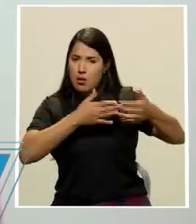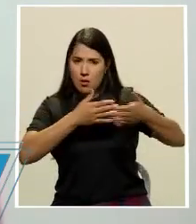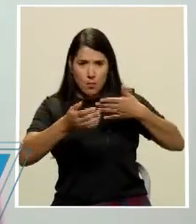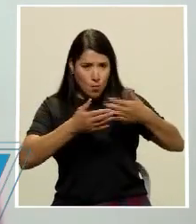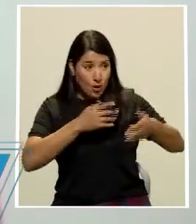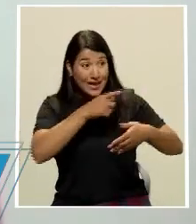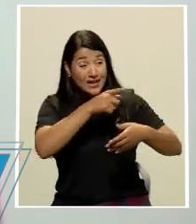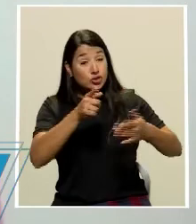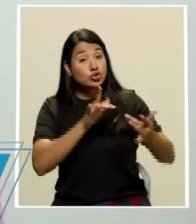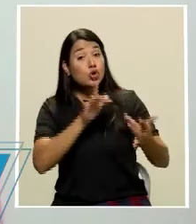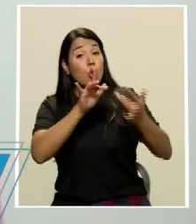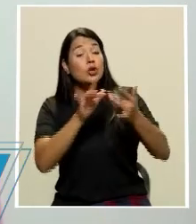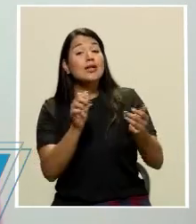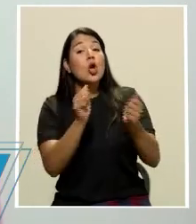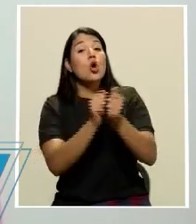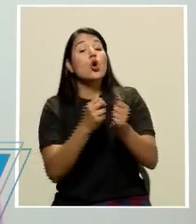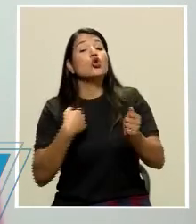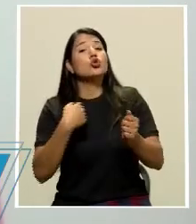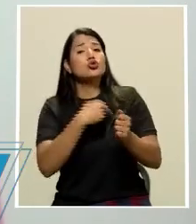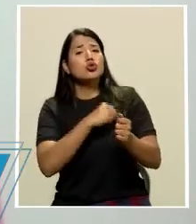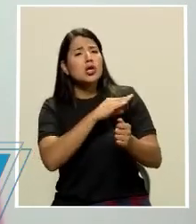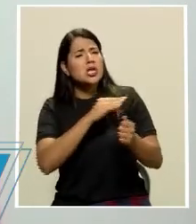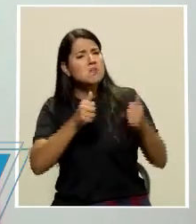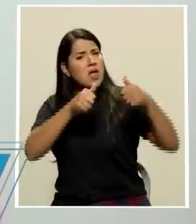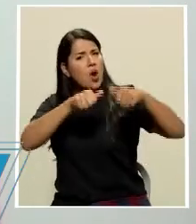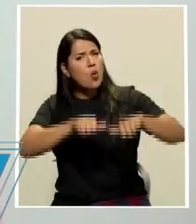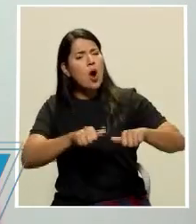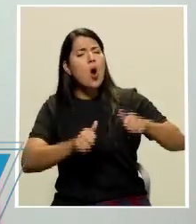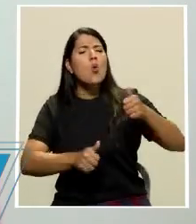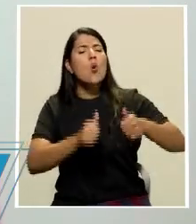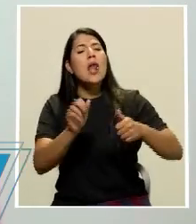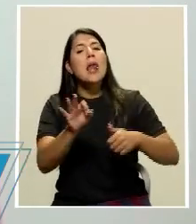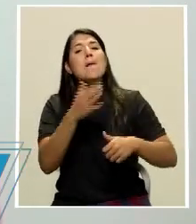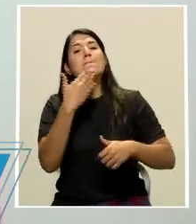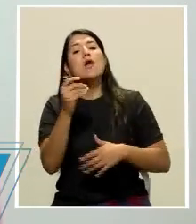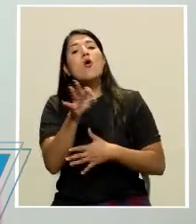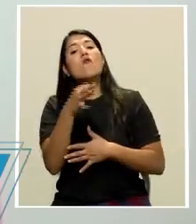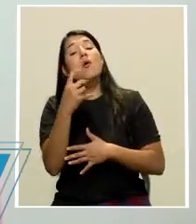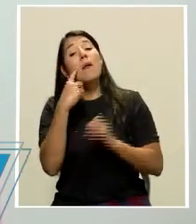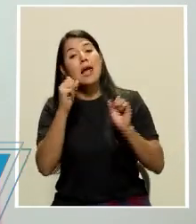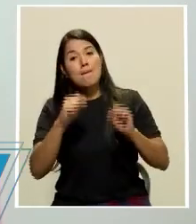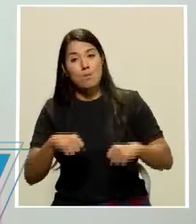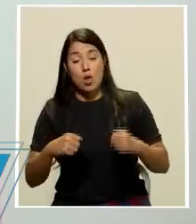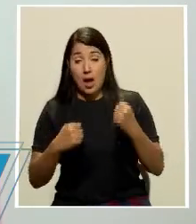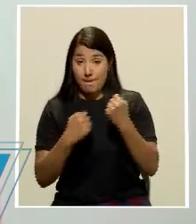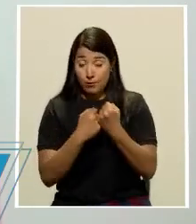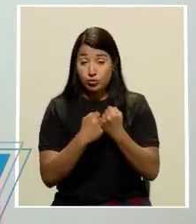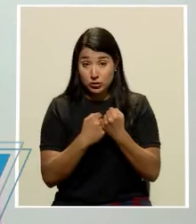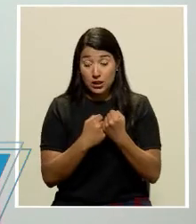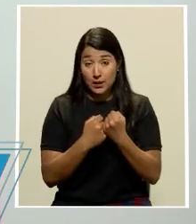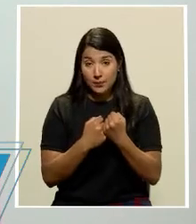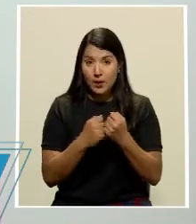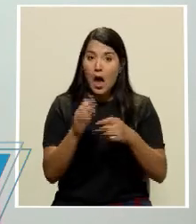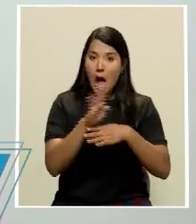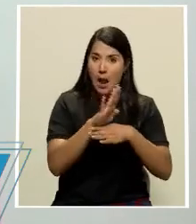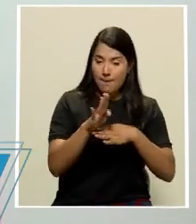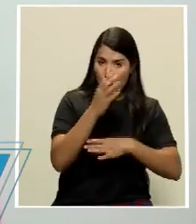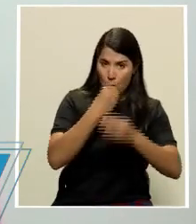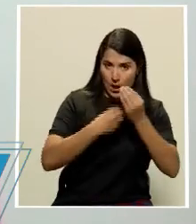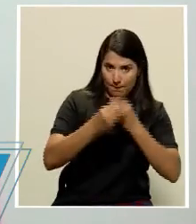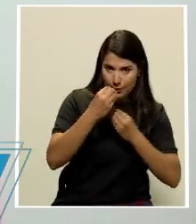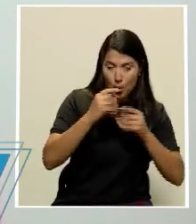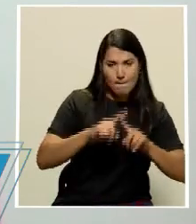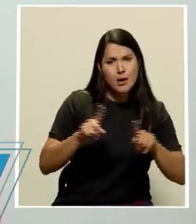nosotros y definamos cuál es el mejor esquema para que apoyen no solamente al Banco de